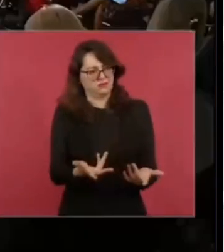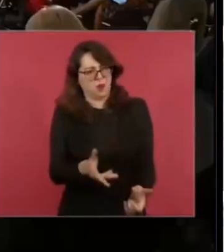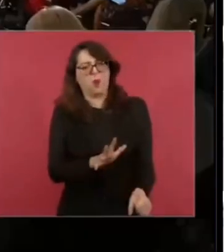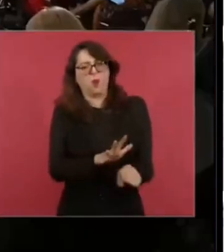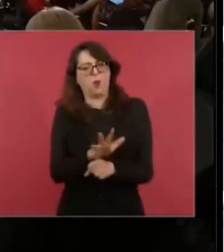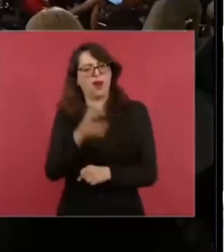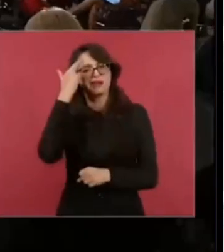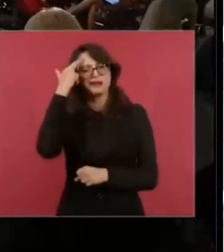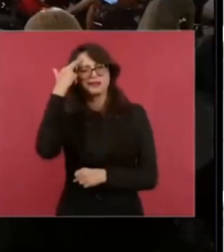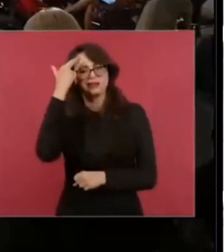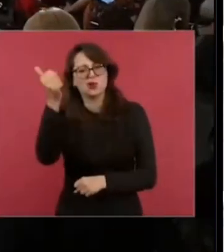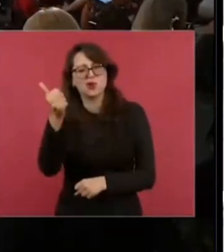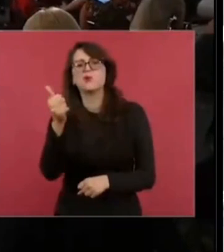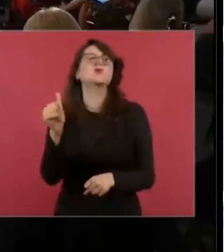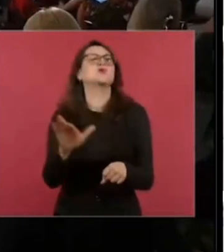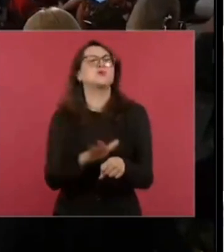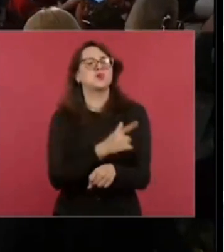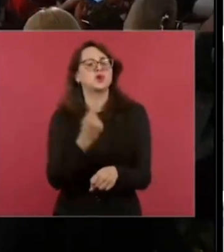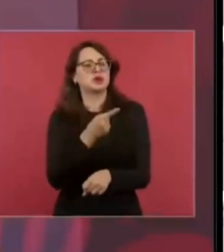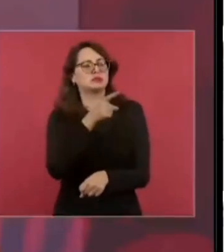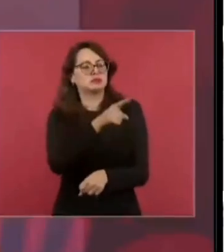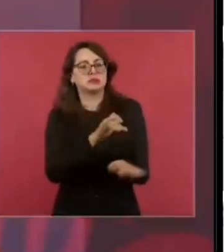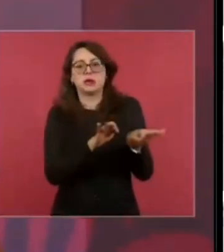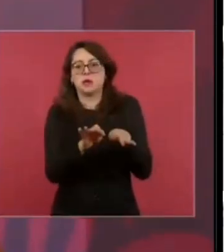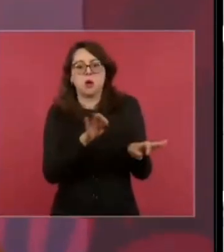o verdades se puso a investigar.